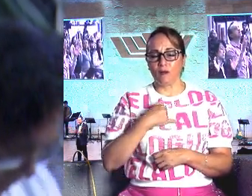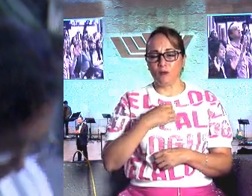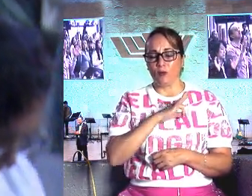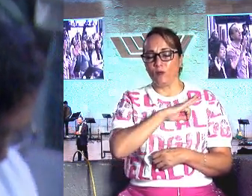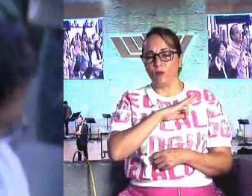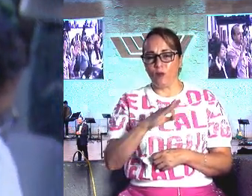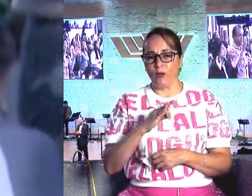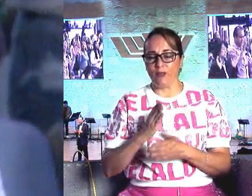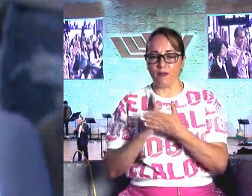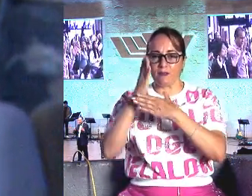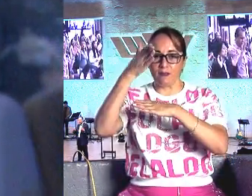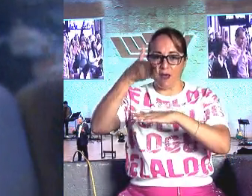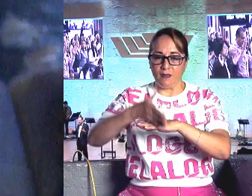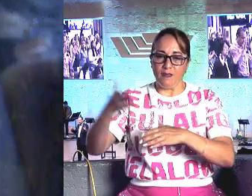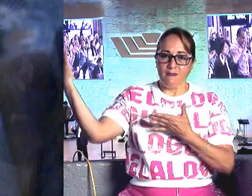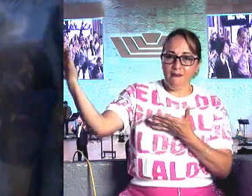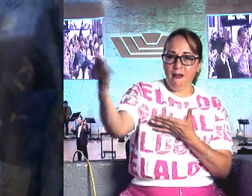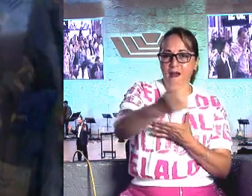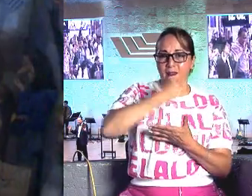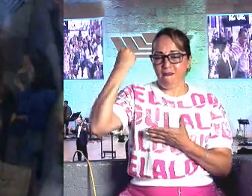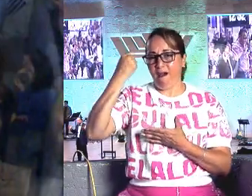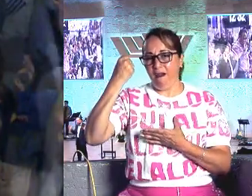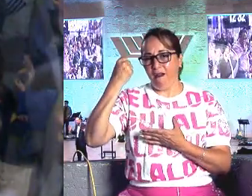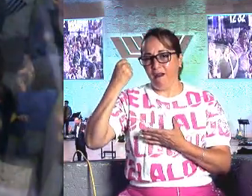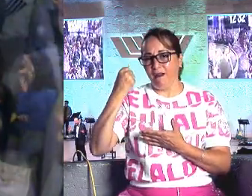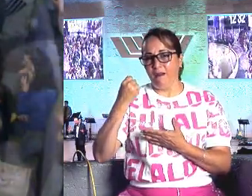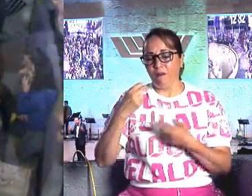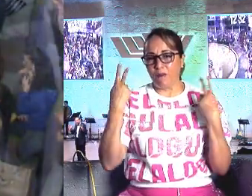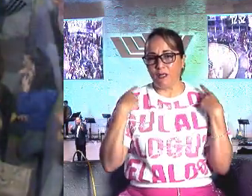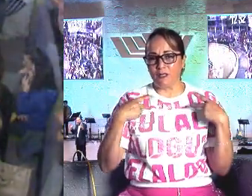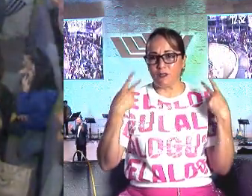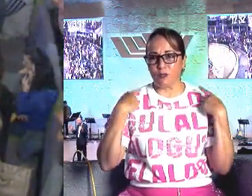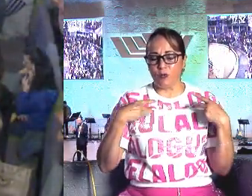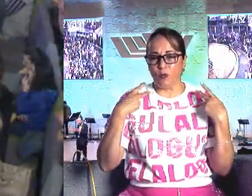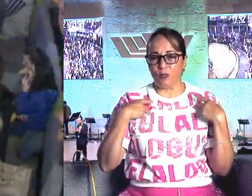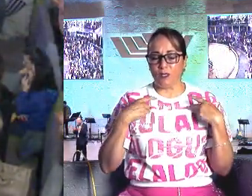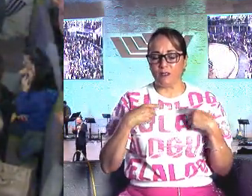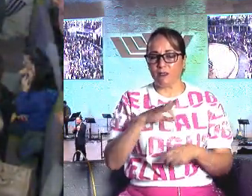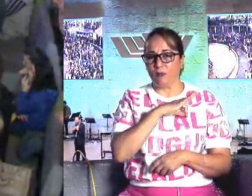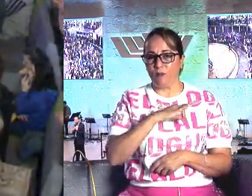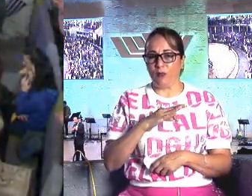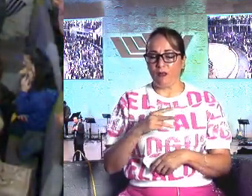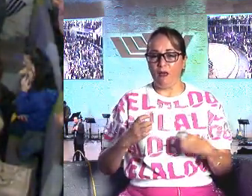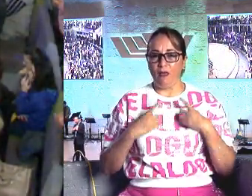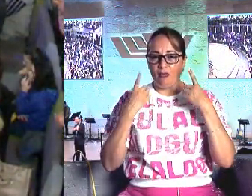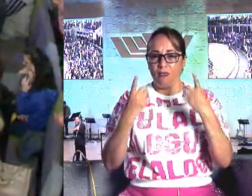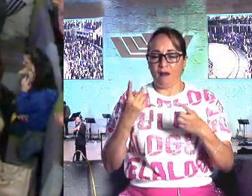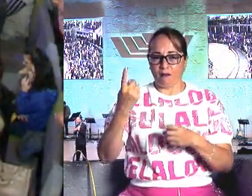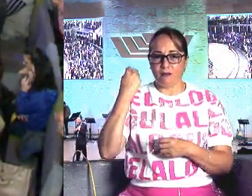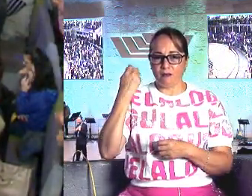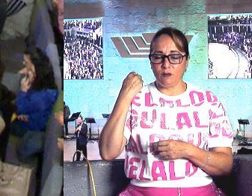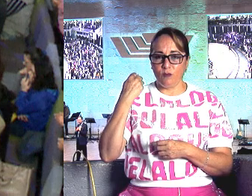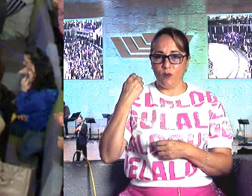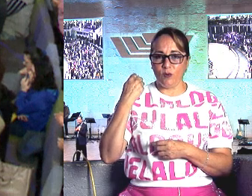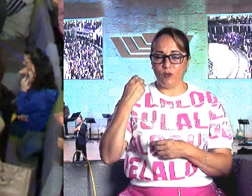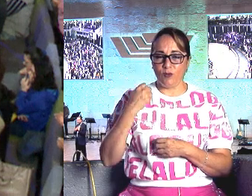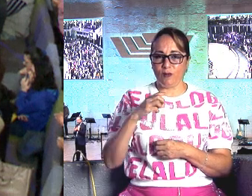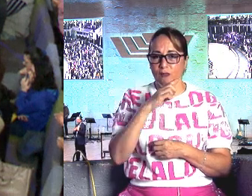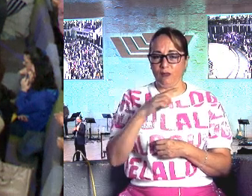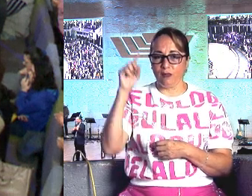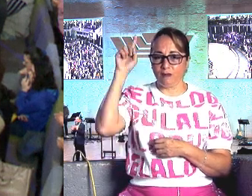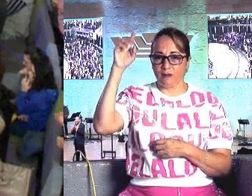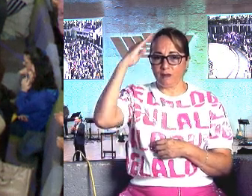para Cristo, que pueda salir y hablar de ti, que pueda salir y dar testimonio de ti, que pueda salir